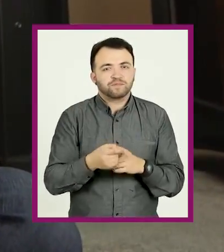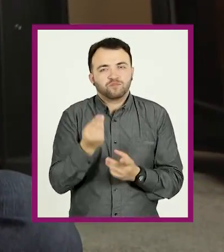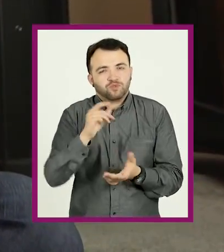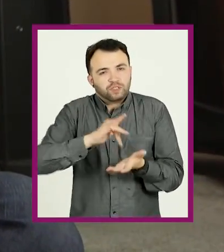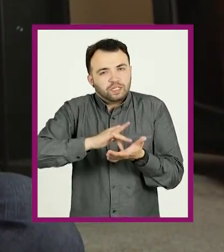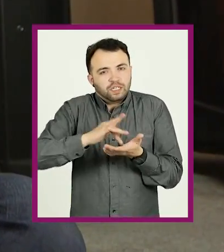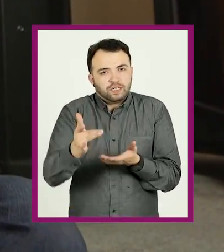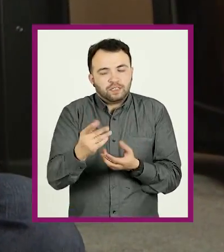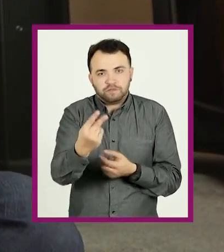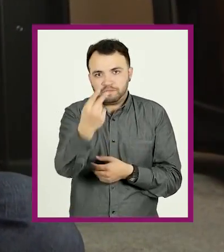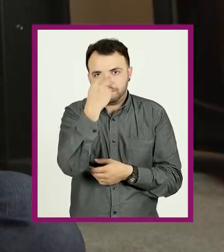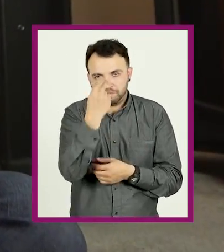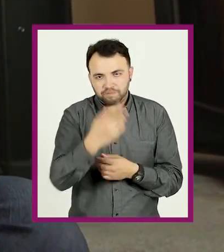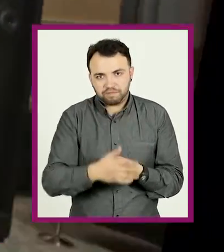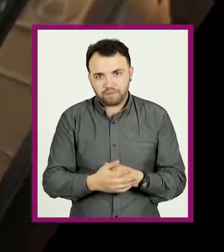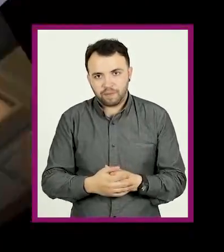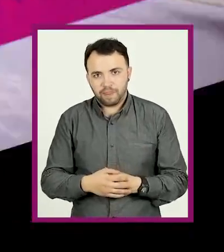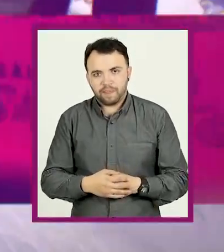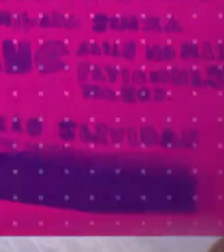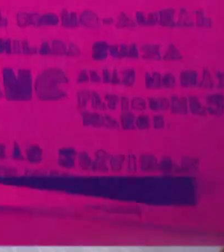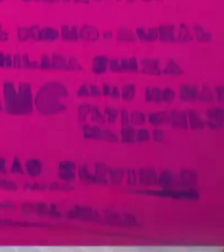vernos, escucharnos, sentirnos.